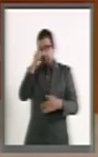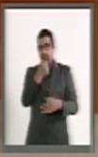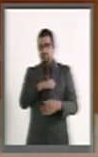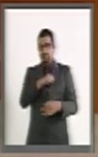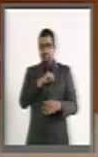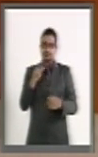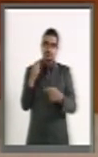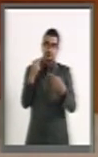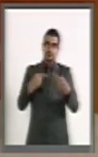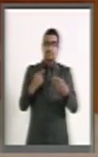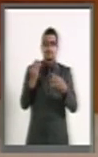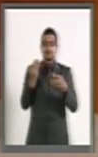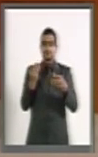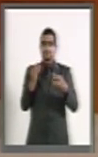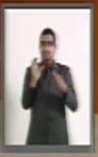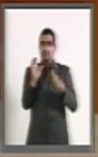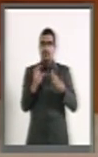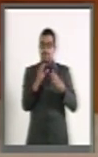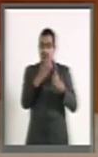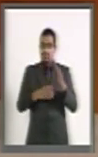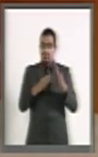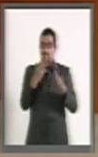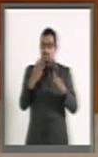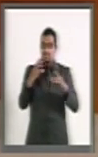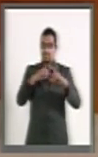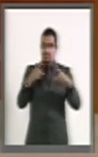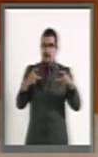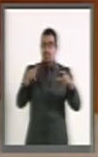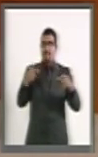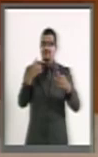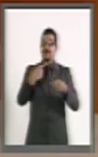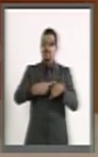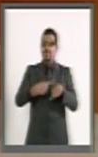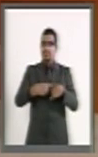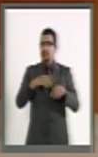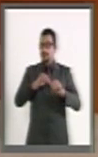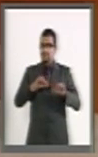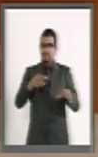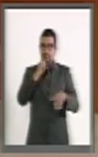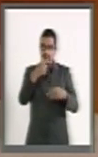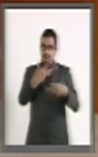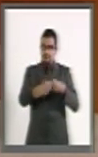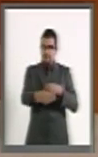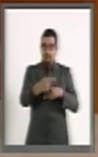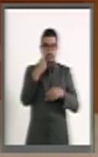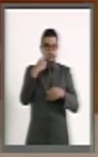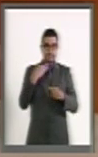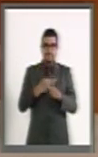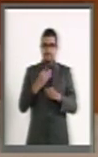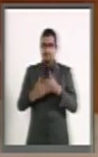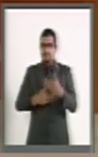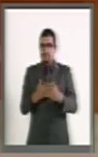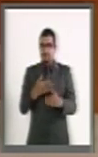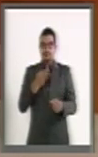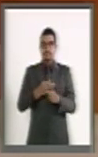al capítulo 3, tercero, enfermedades no transmisibles, para quedar como sigue. Artículo